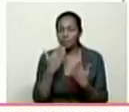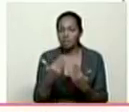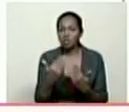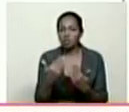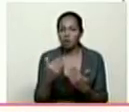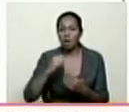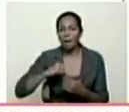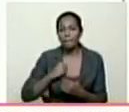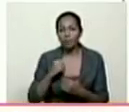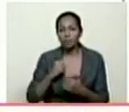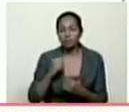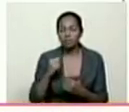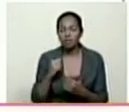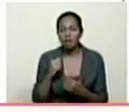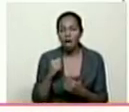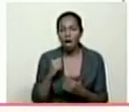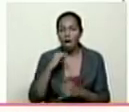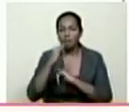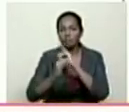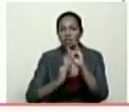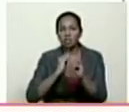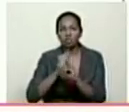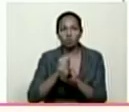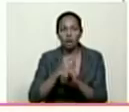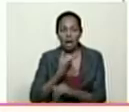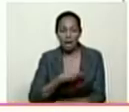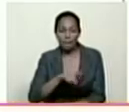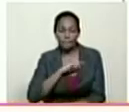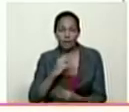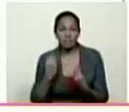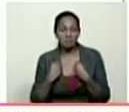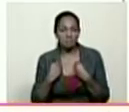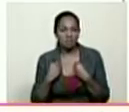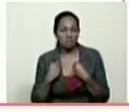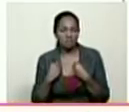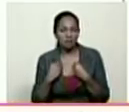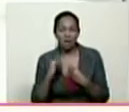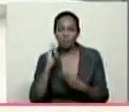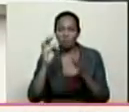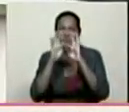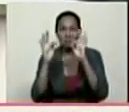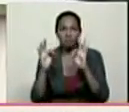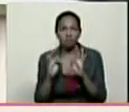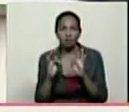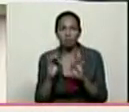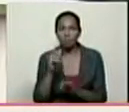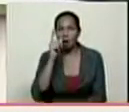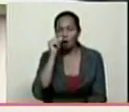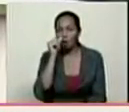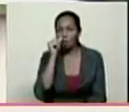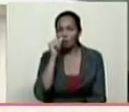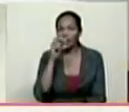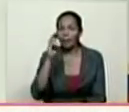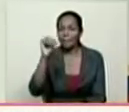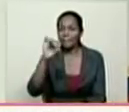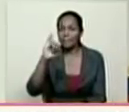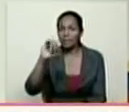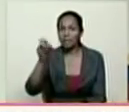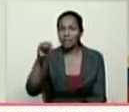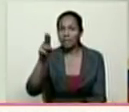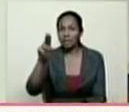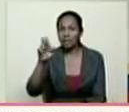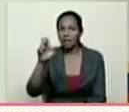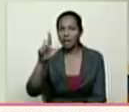y que también vive en España en los actuales momentos, así como este pájaro que está aquí, Miguel Ángel José Freitas, cédula de